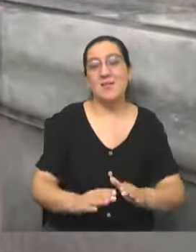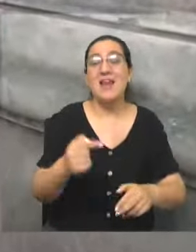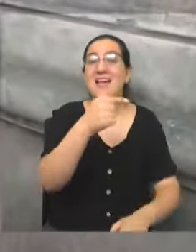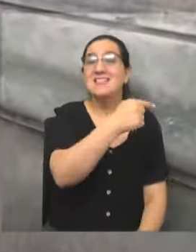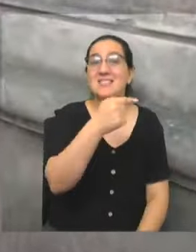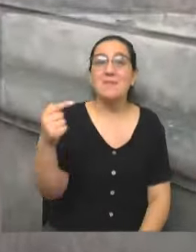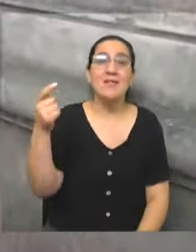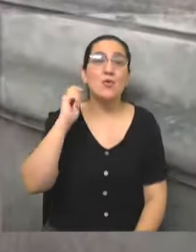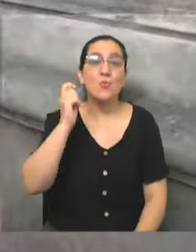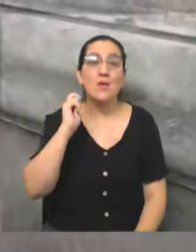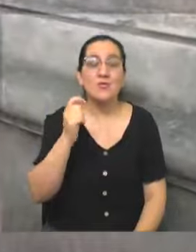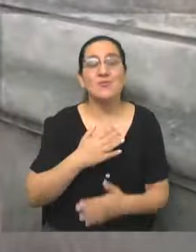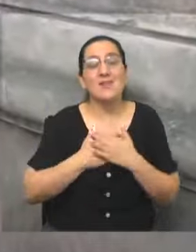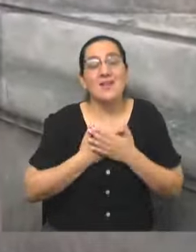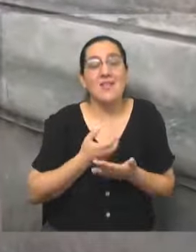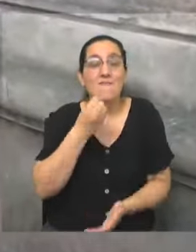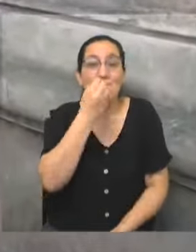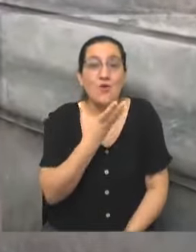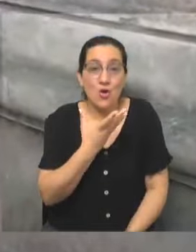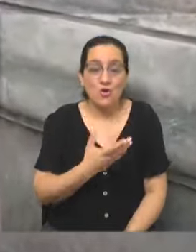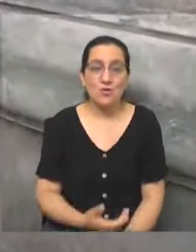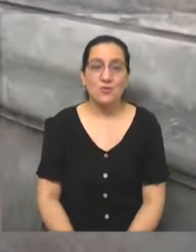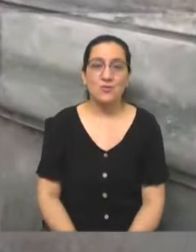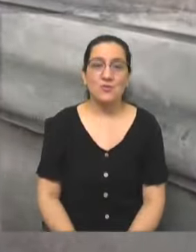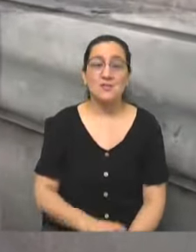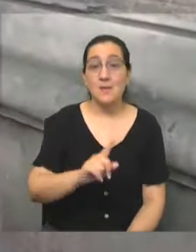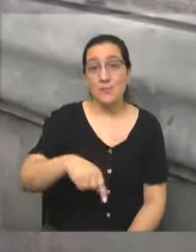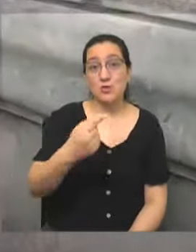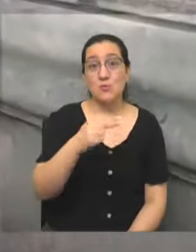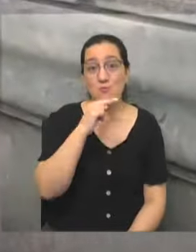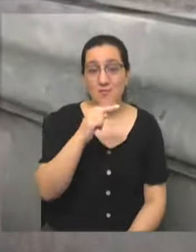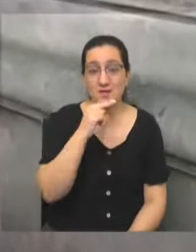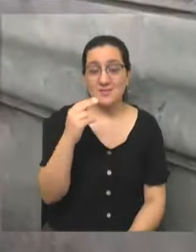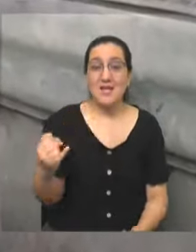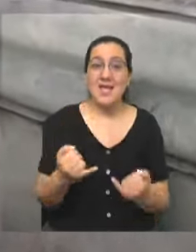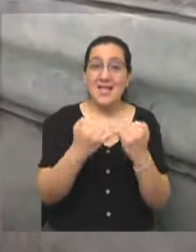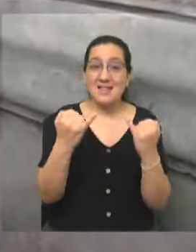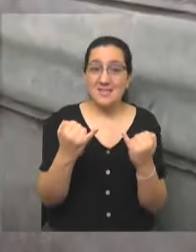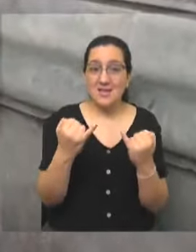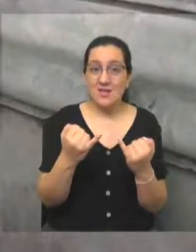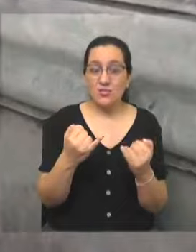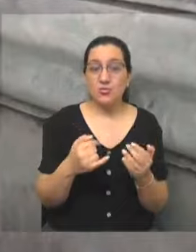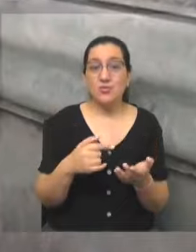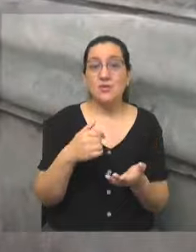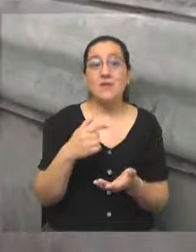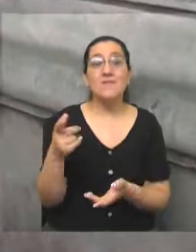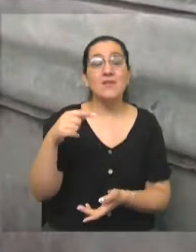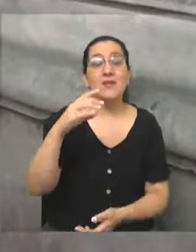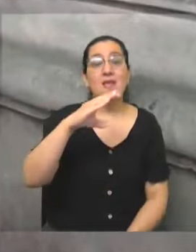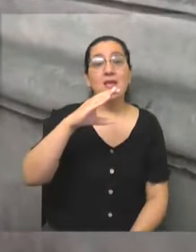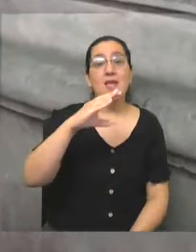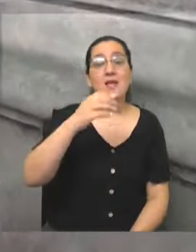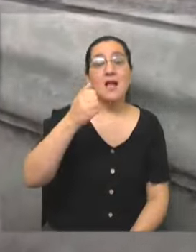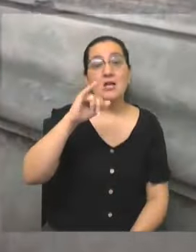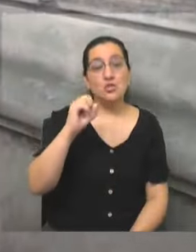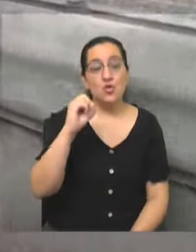semana del cumpleaños de nuestra querida Flor Infante que cumple este próximo viernes. En el día donde se presenta Cayó la Cabra en el Teatro de